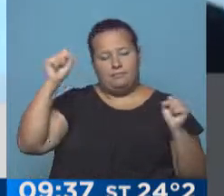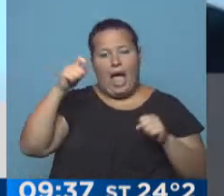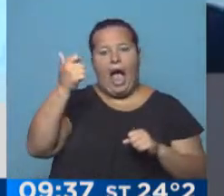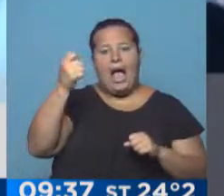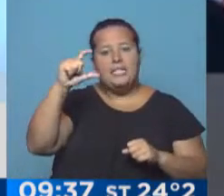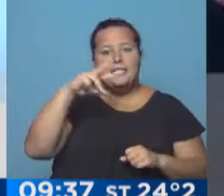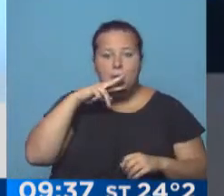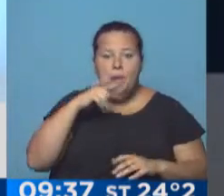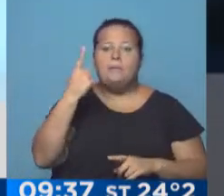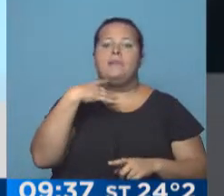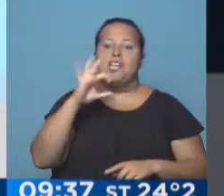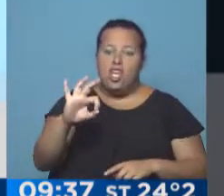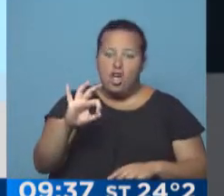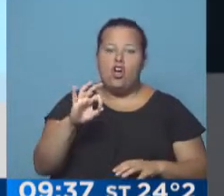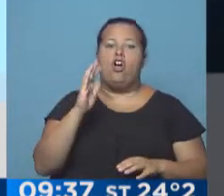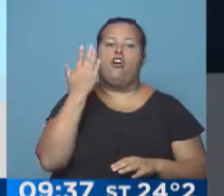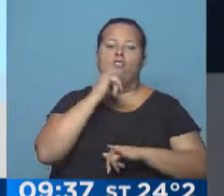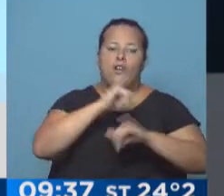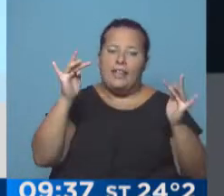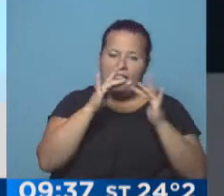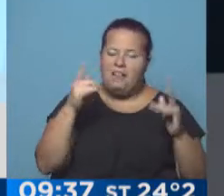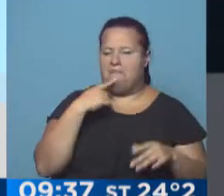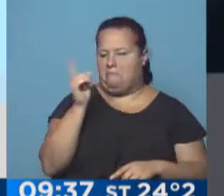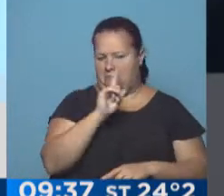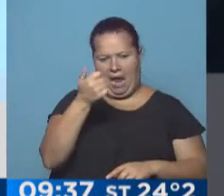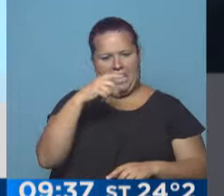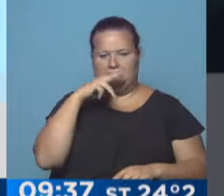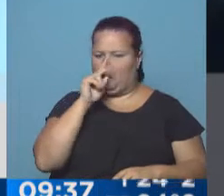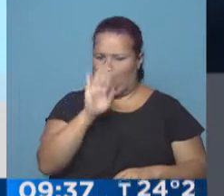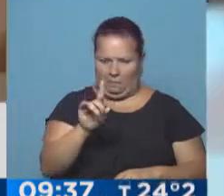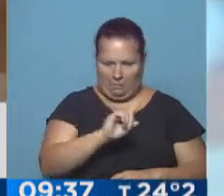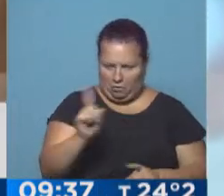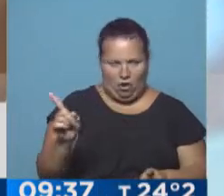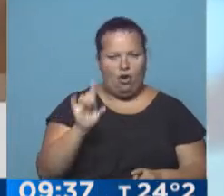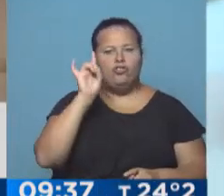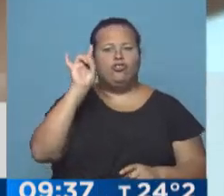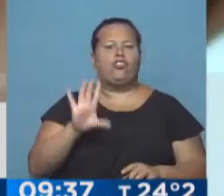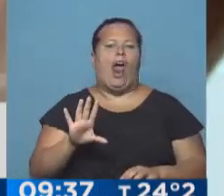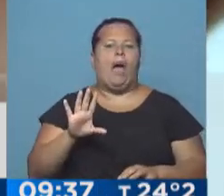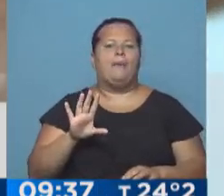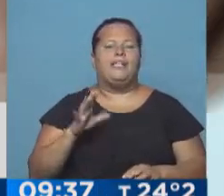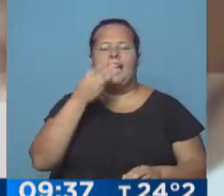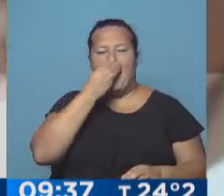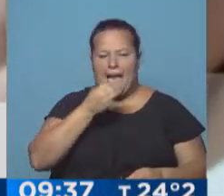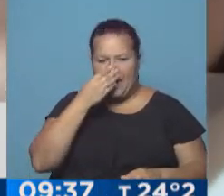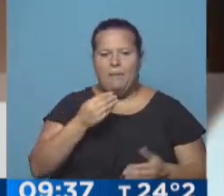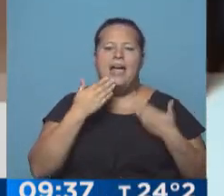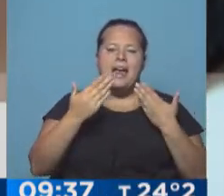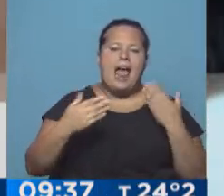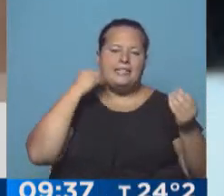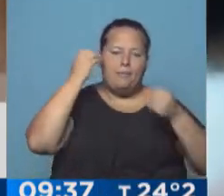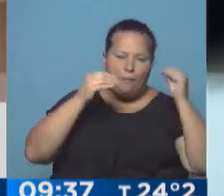primero fue su hijo que a través de las redes dijo ningún ataque cerebrovascular es solamente una gripe gracias por